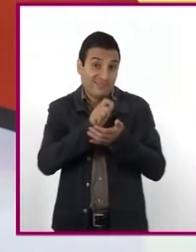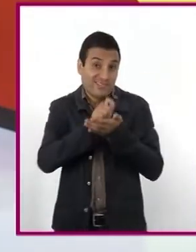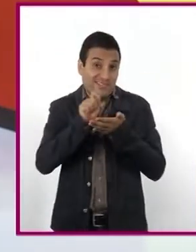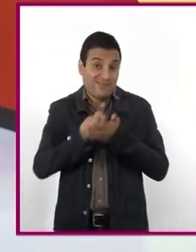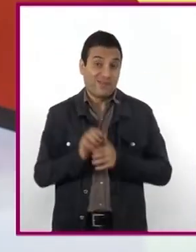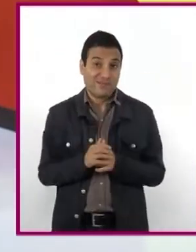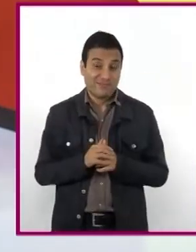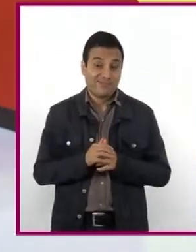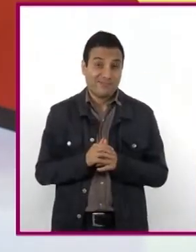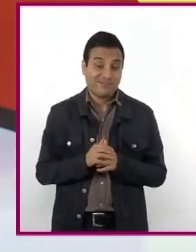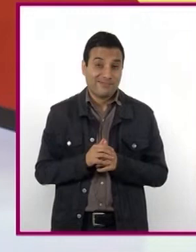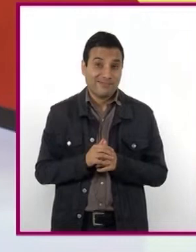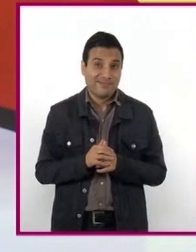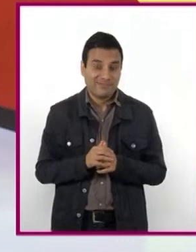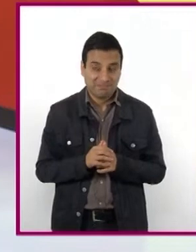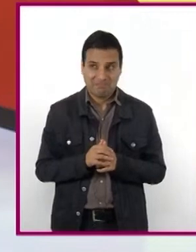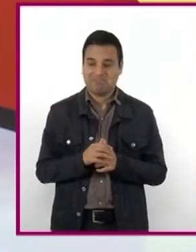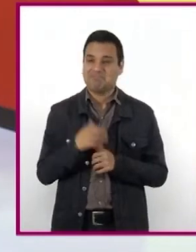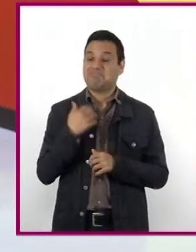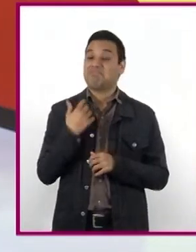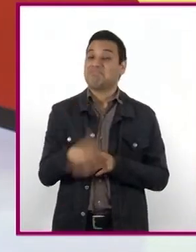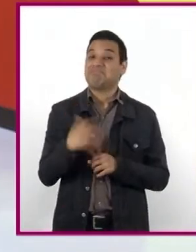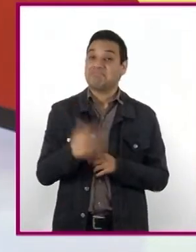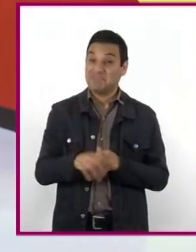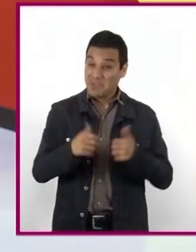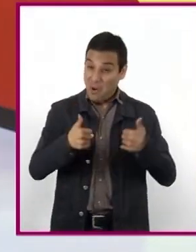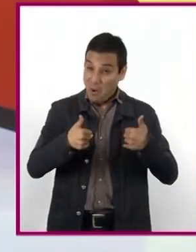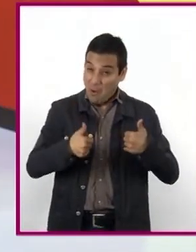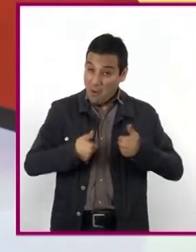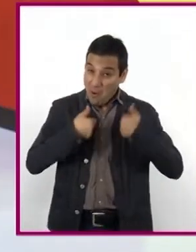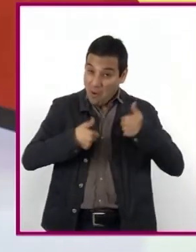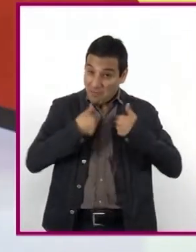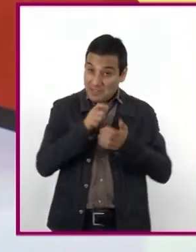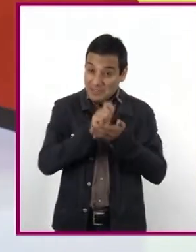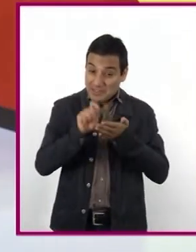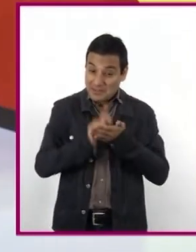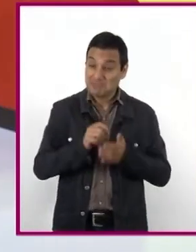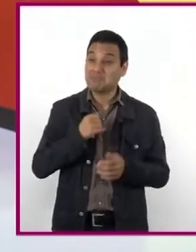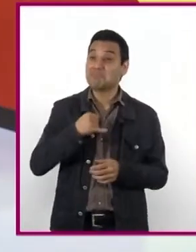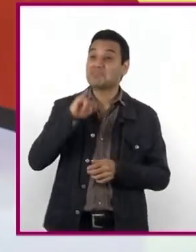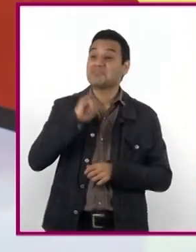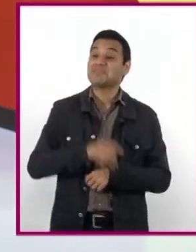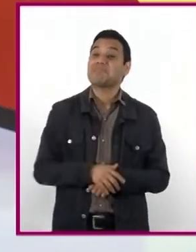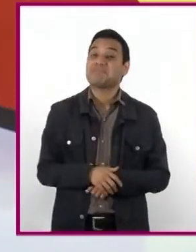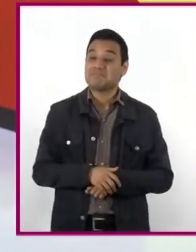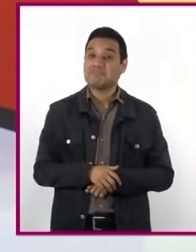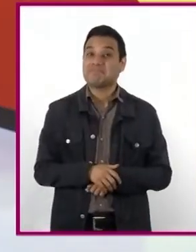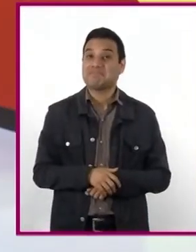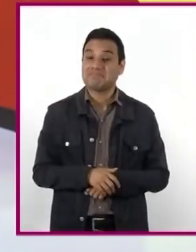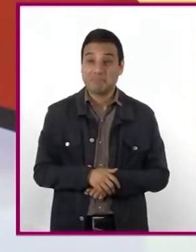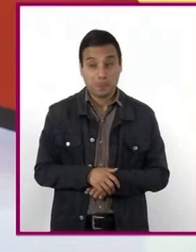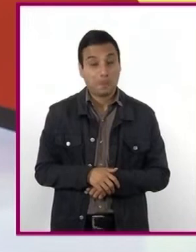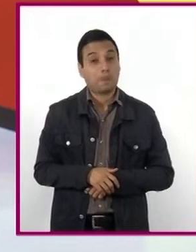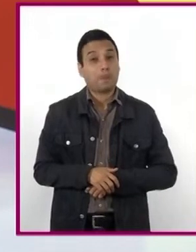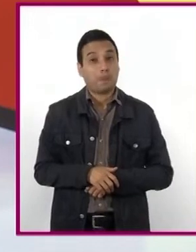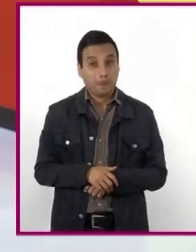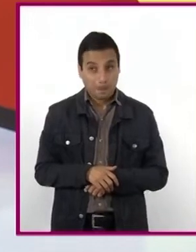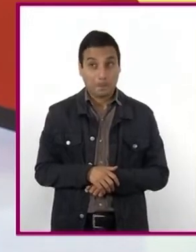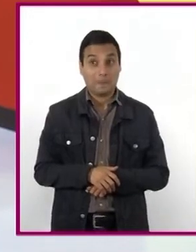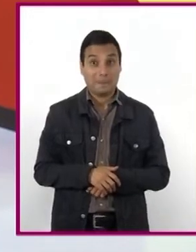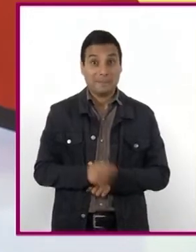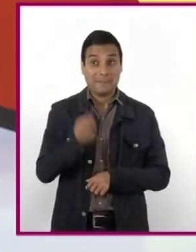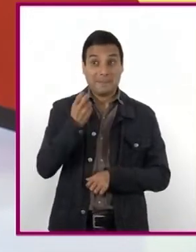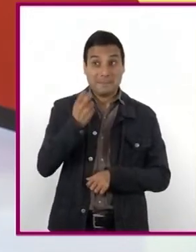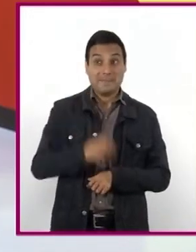ustedes? Es difícil de creer, profesora Montserrat. Sin embargo, es evidente que este escritor